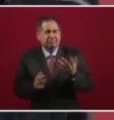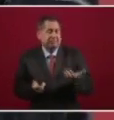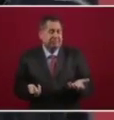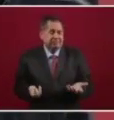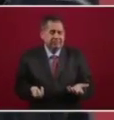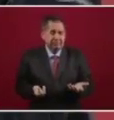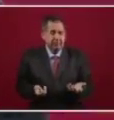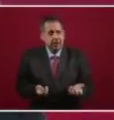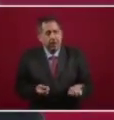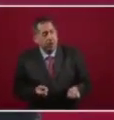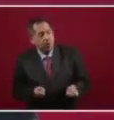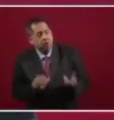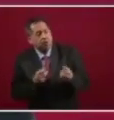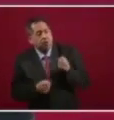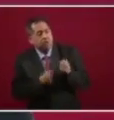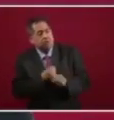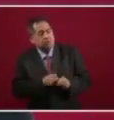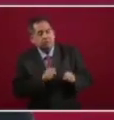¿y cuántos años así?